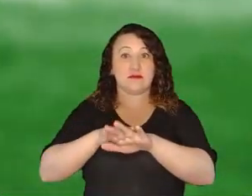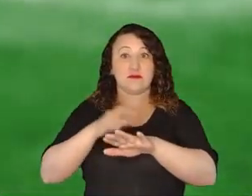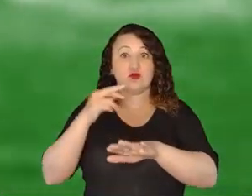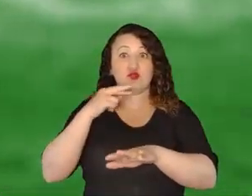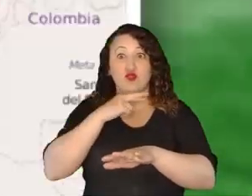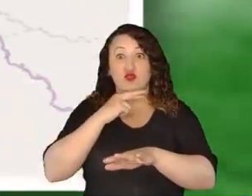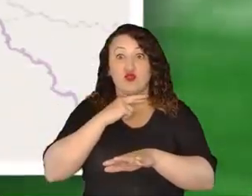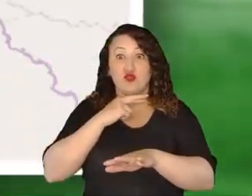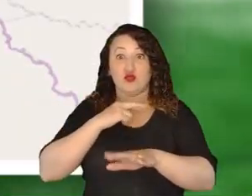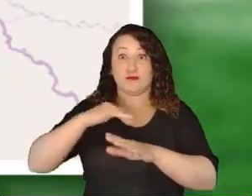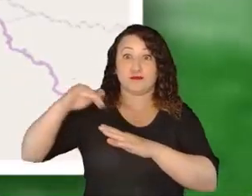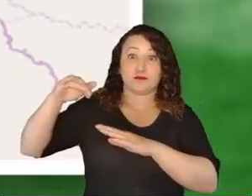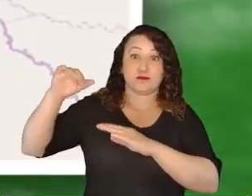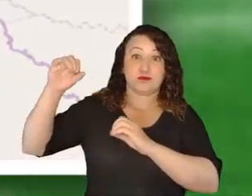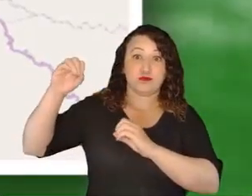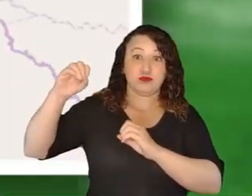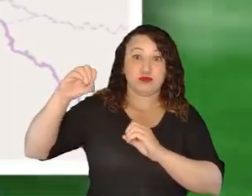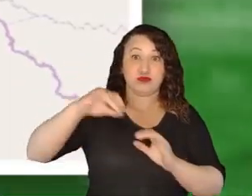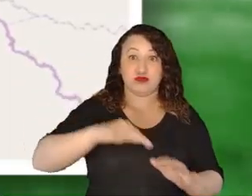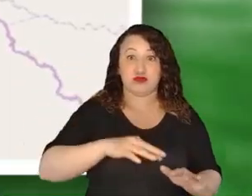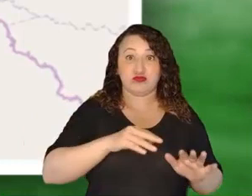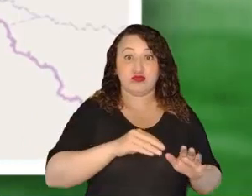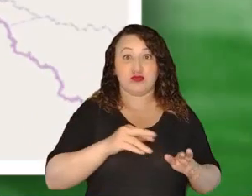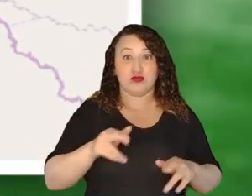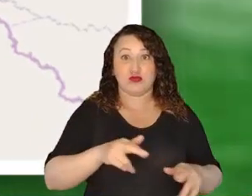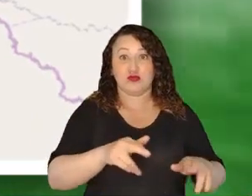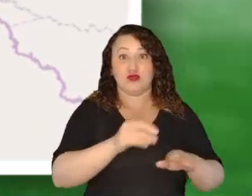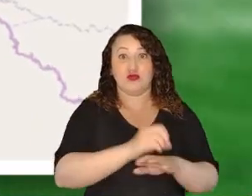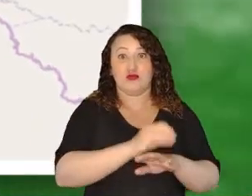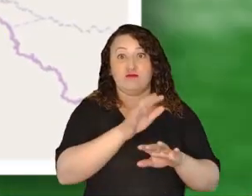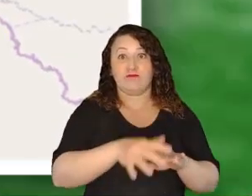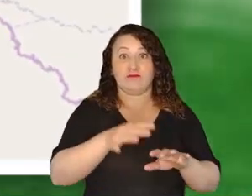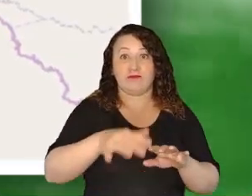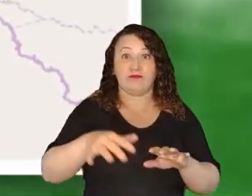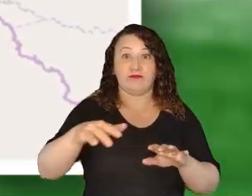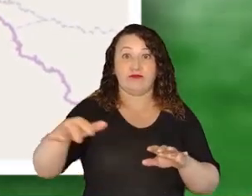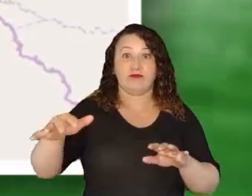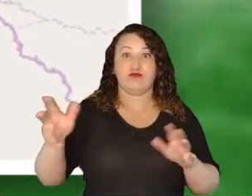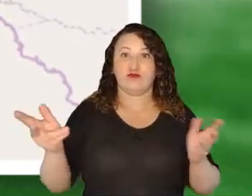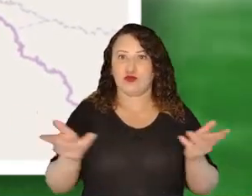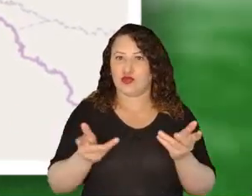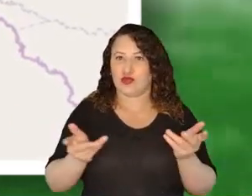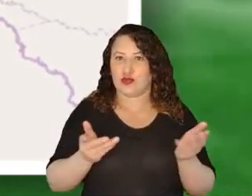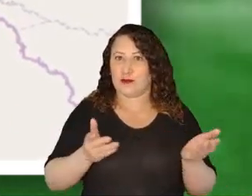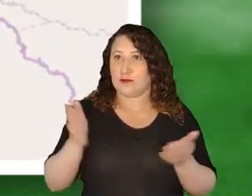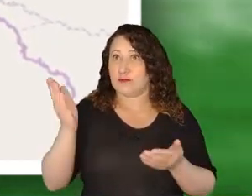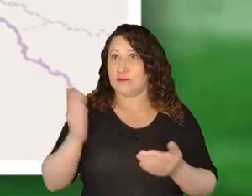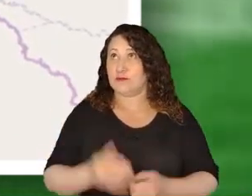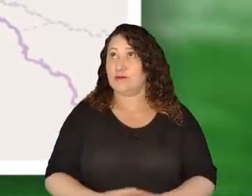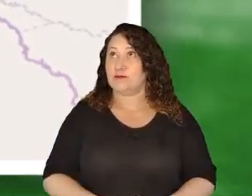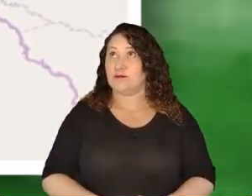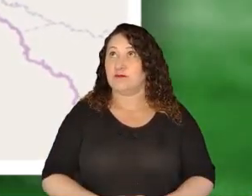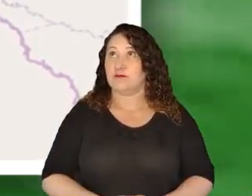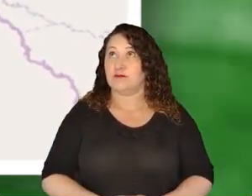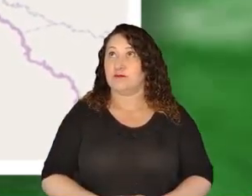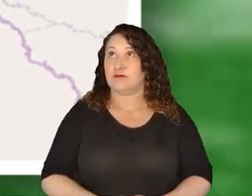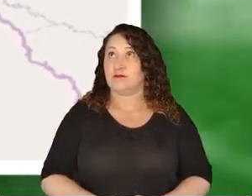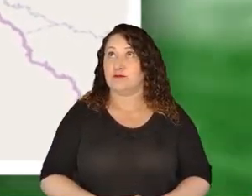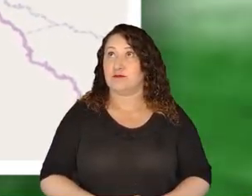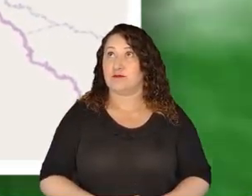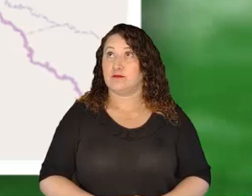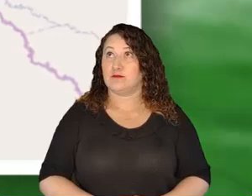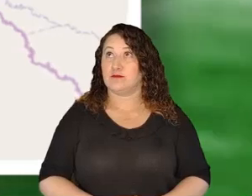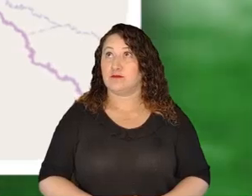importantes en el departamento de nariño se emite alerta roja por el desbordamiento del río magí afectando a los